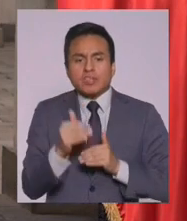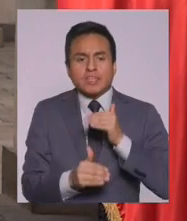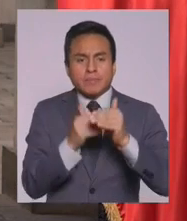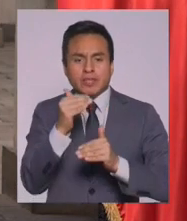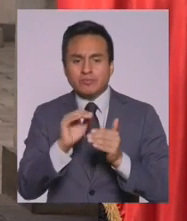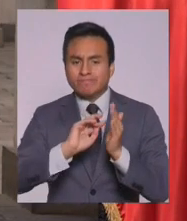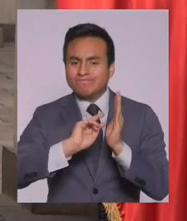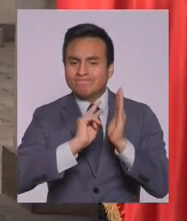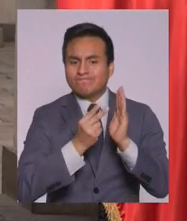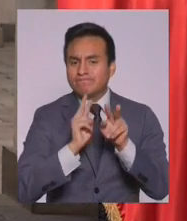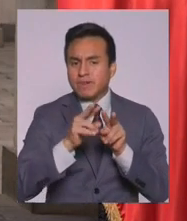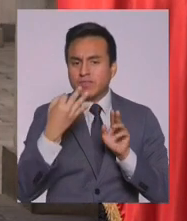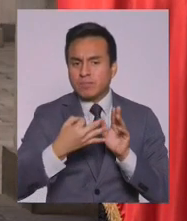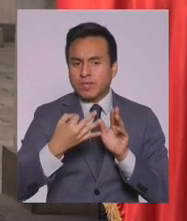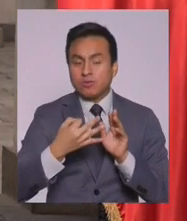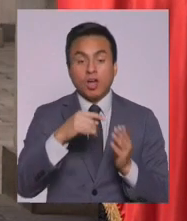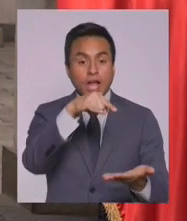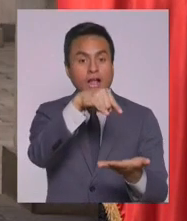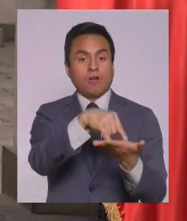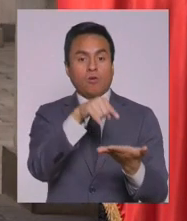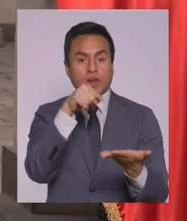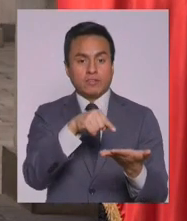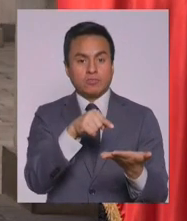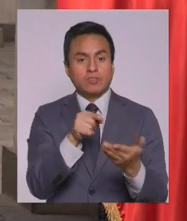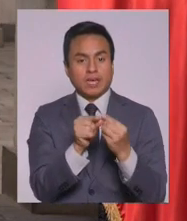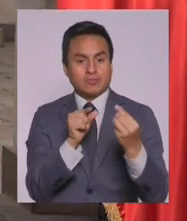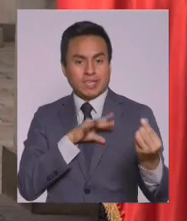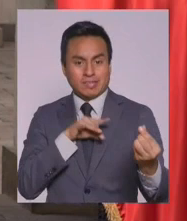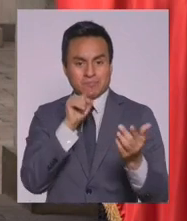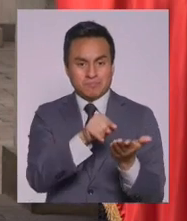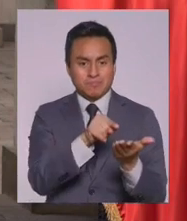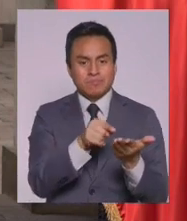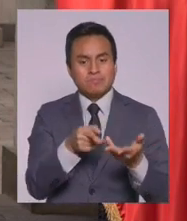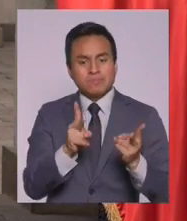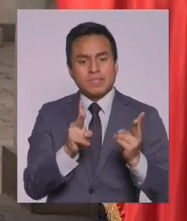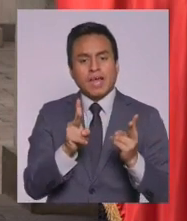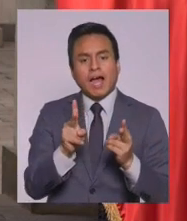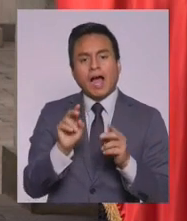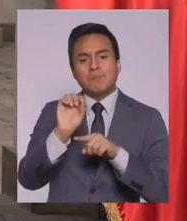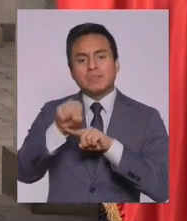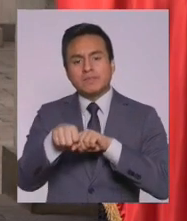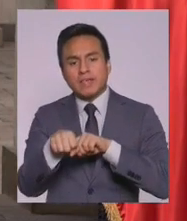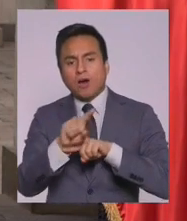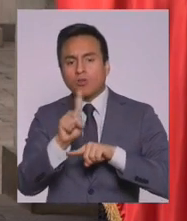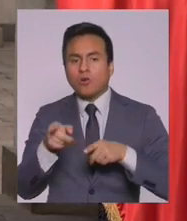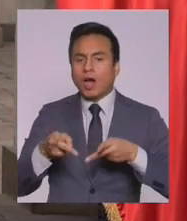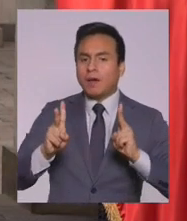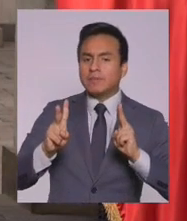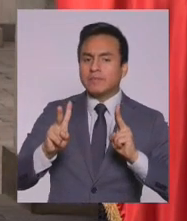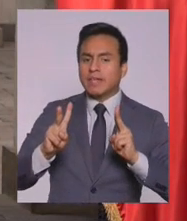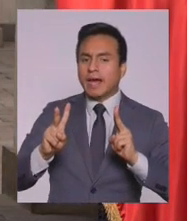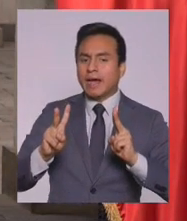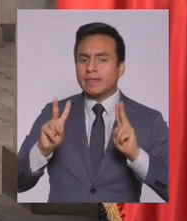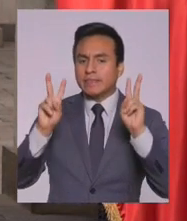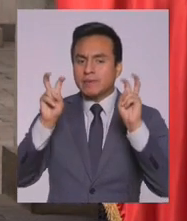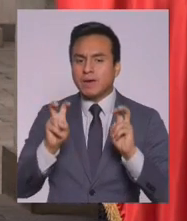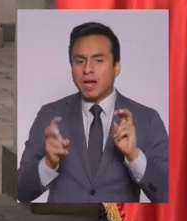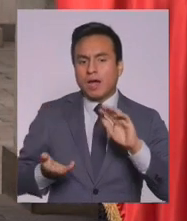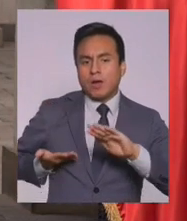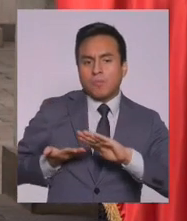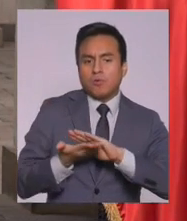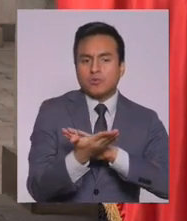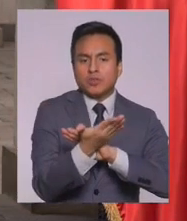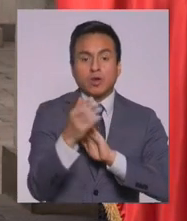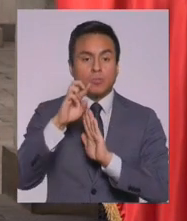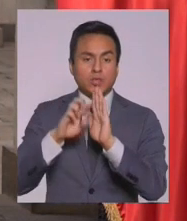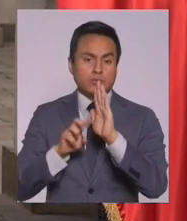procedimientos con que el Congreso Nacional determina la admisibilidad o inadmisibilidad de las mociones